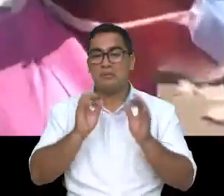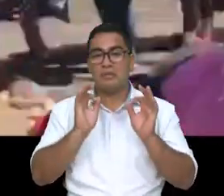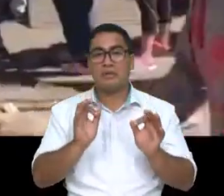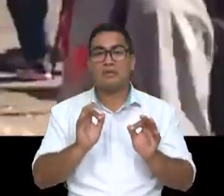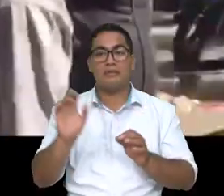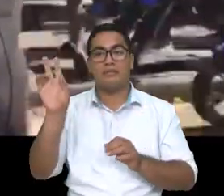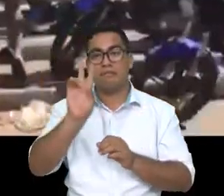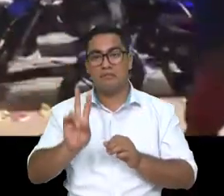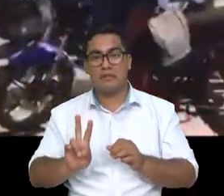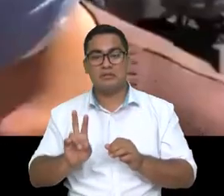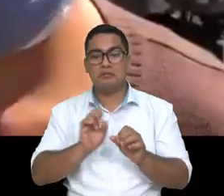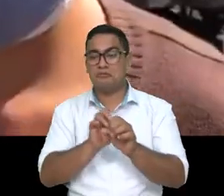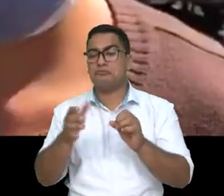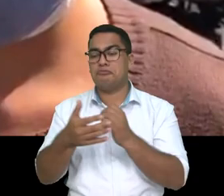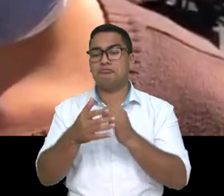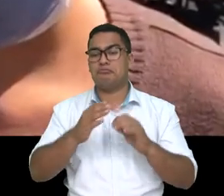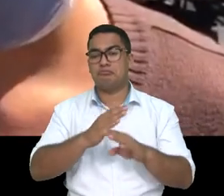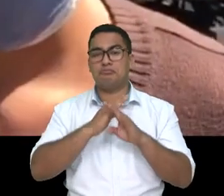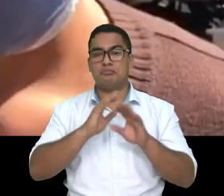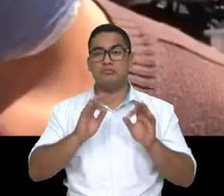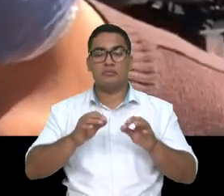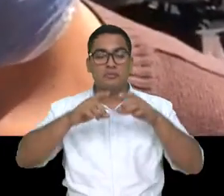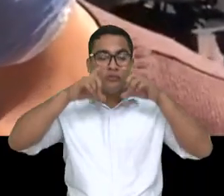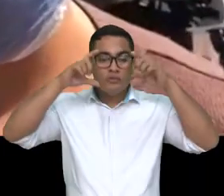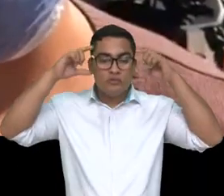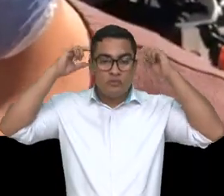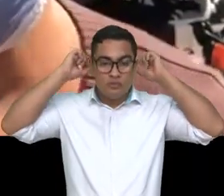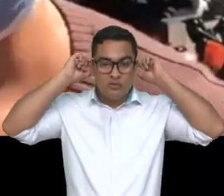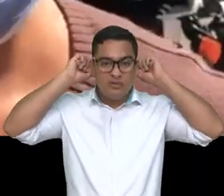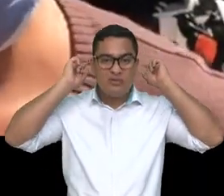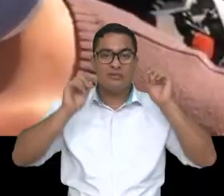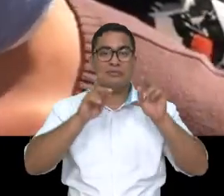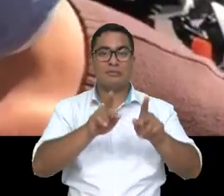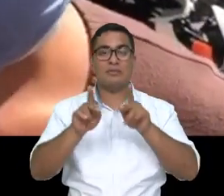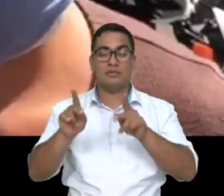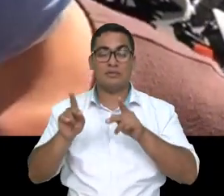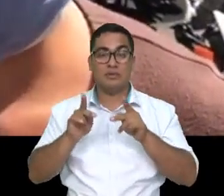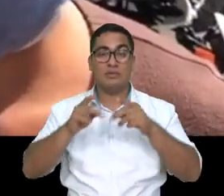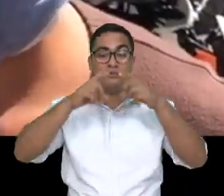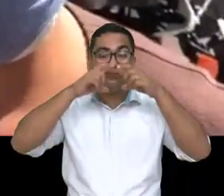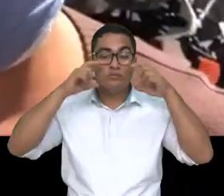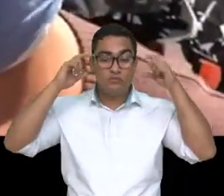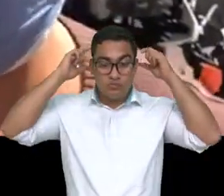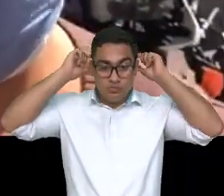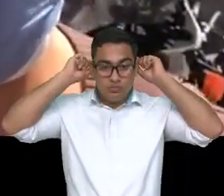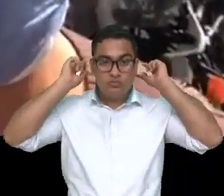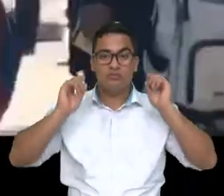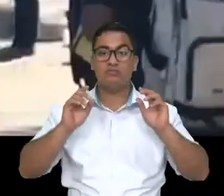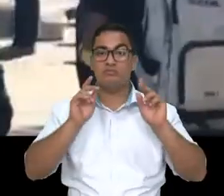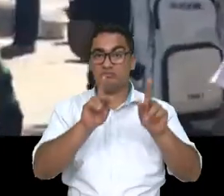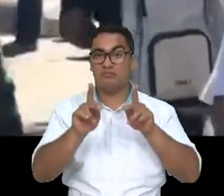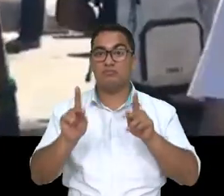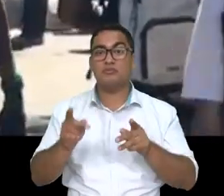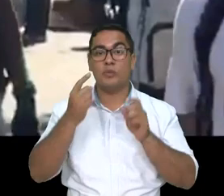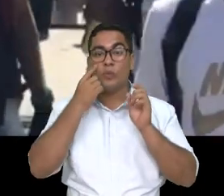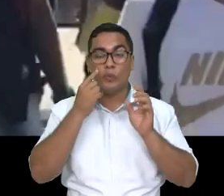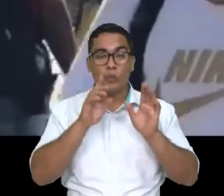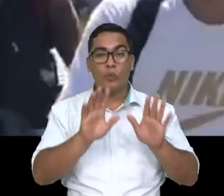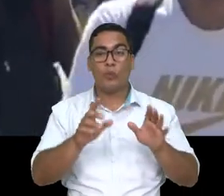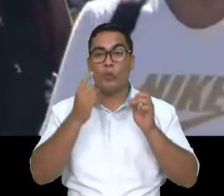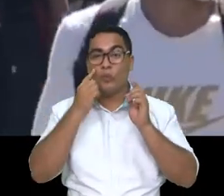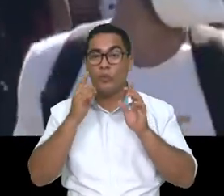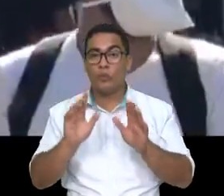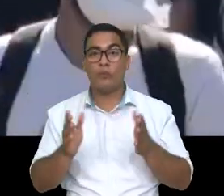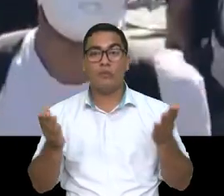Venezuela sale de esta. El tapabocas, ¿cómo has visto? ¿La gente está usando el tapabocas? Sí, la gente está muy prevenida en respecto